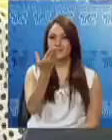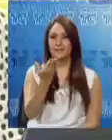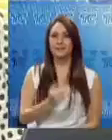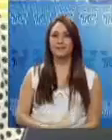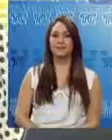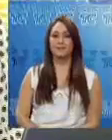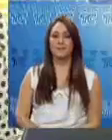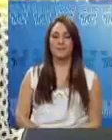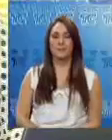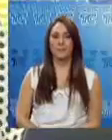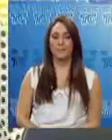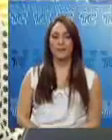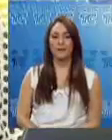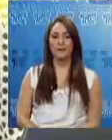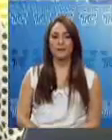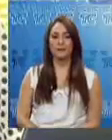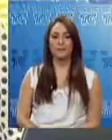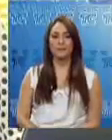Adelante.